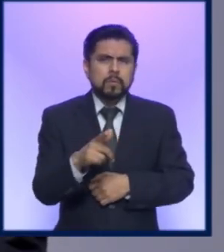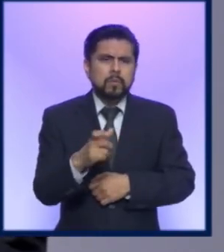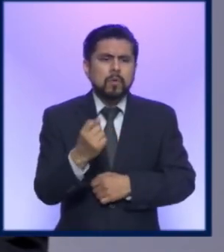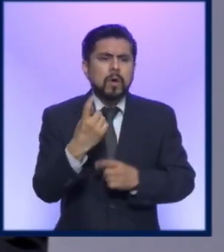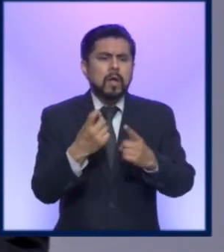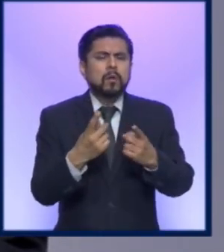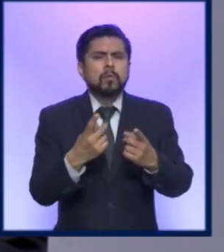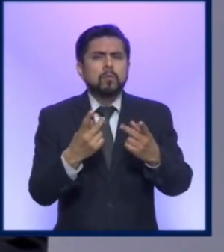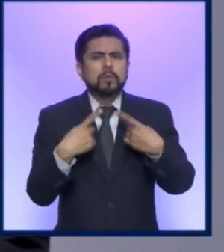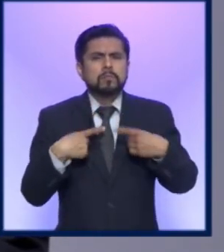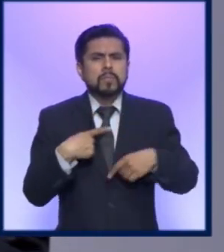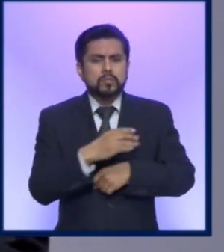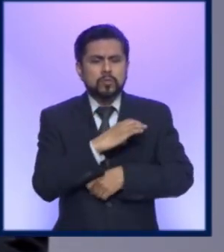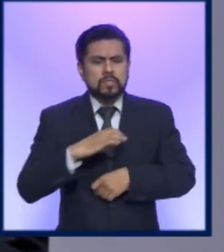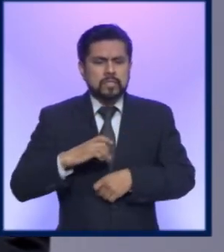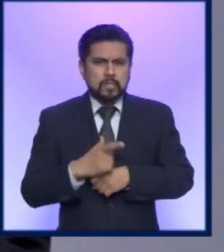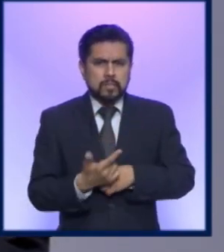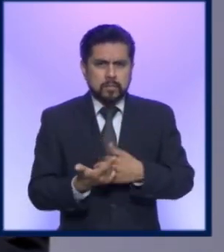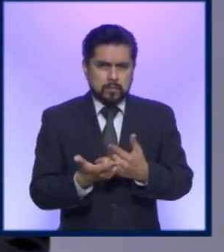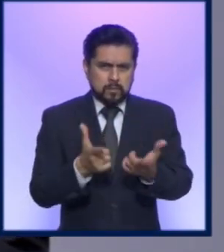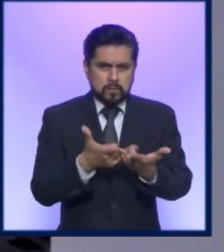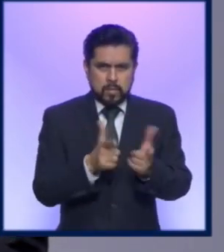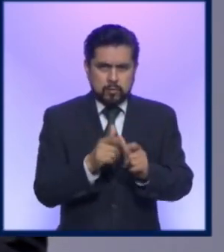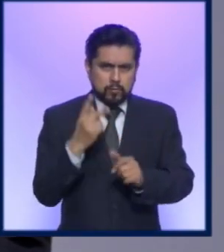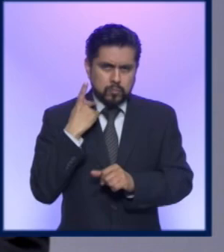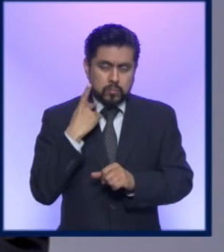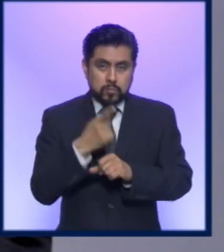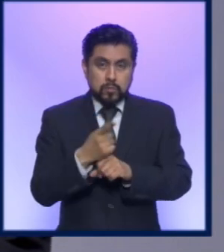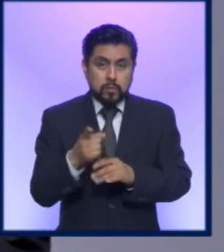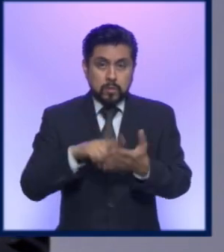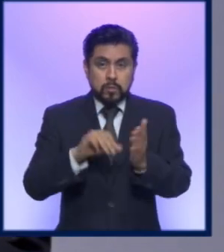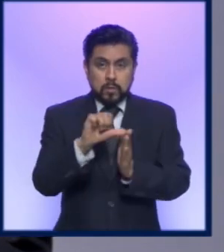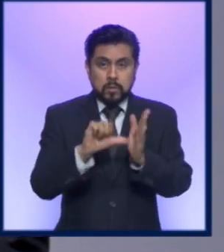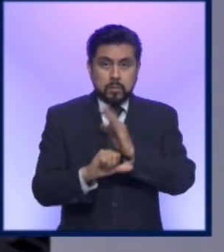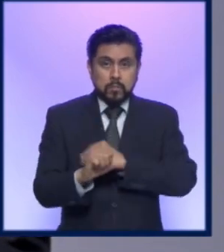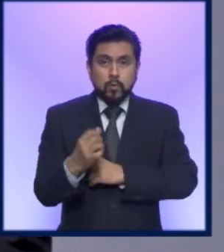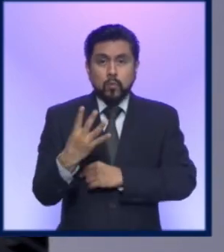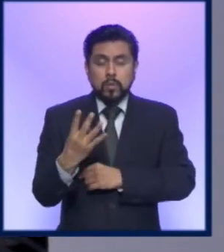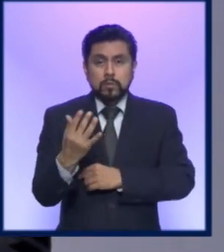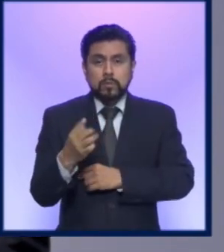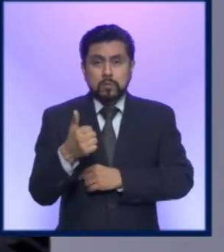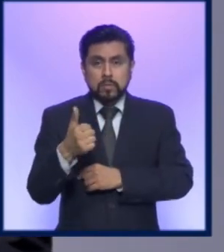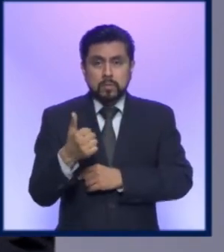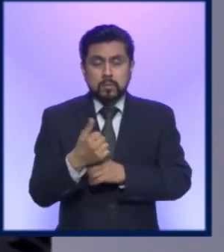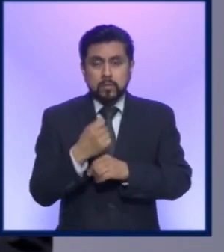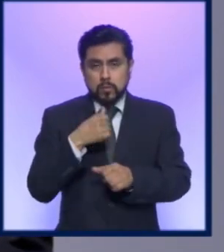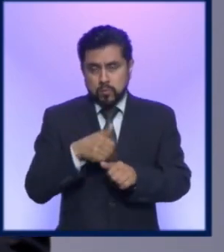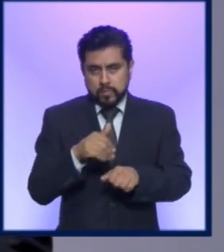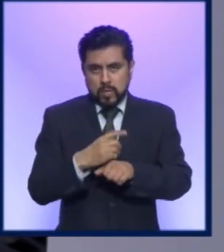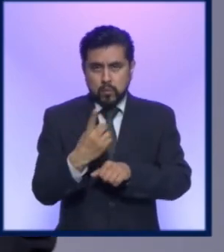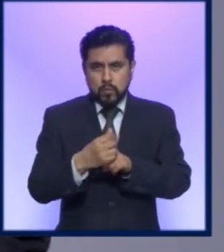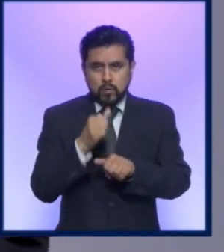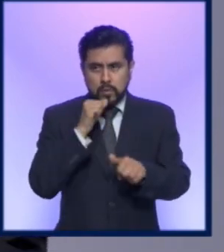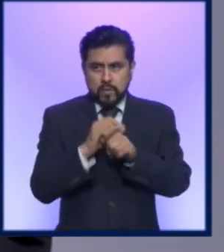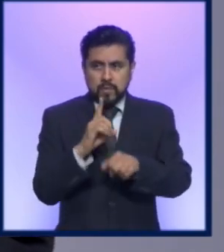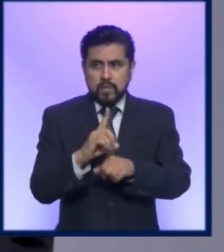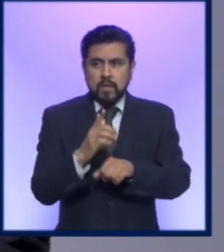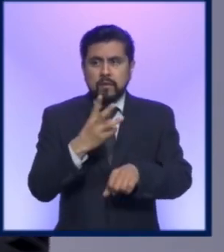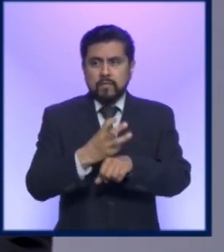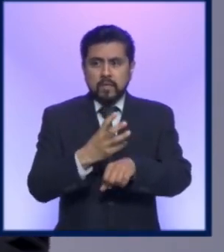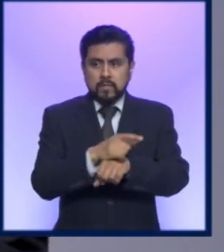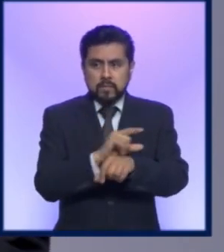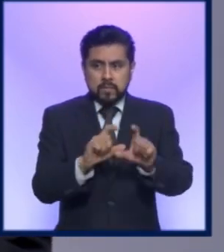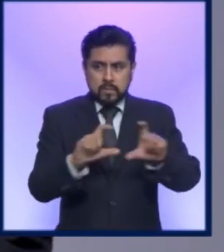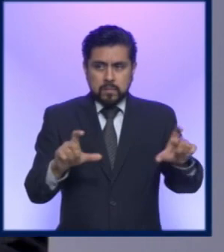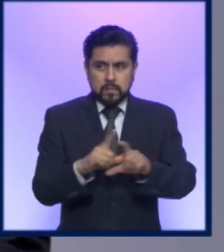precandidaturas postuladas por partidos políticos en el sentido de que el artículo 456 numeral 1 inciso c fracción tercera de la ley general